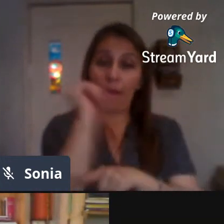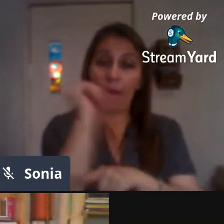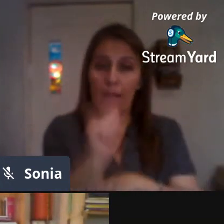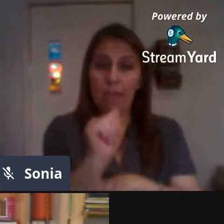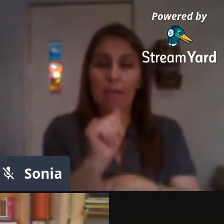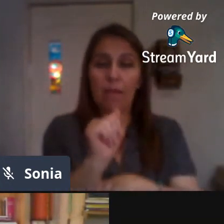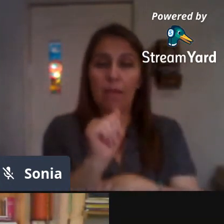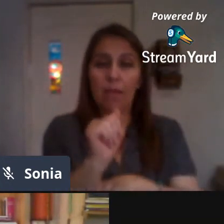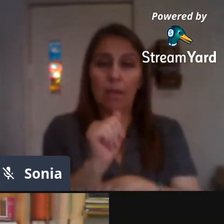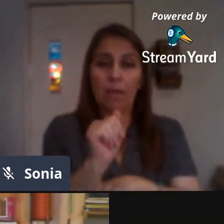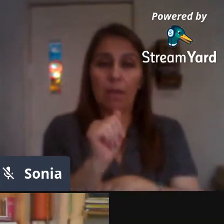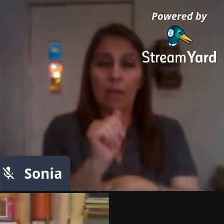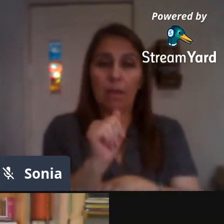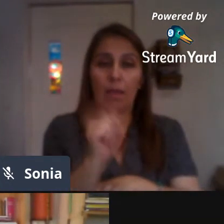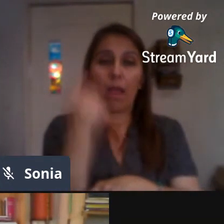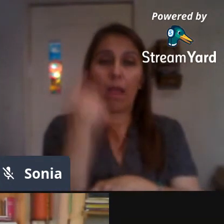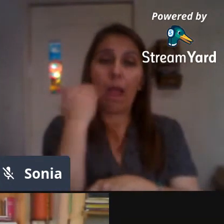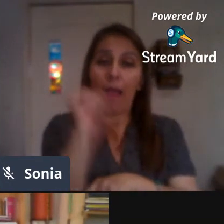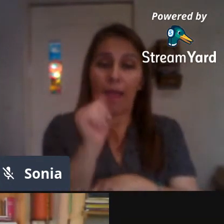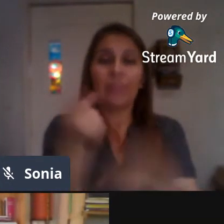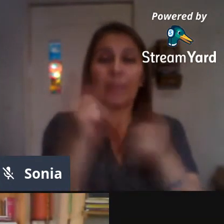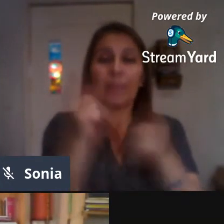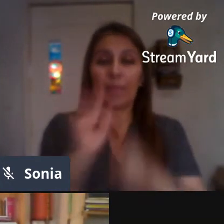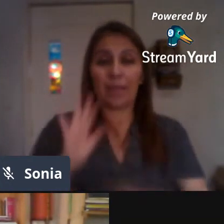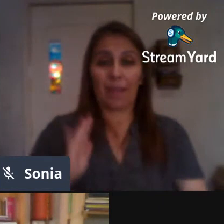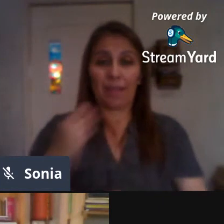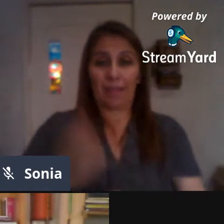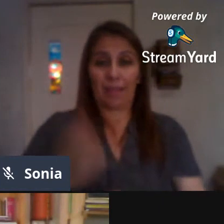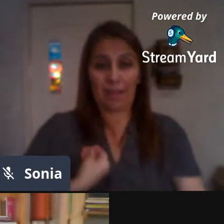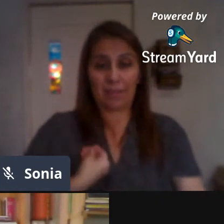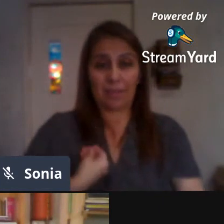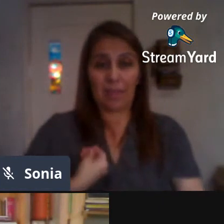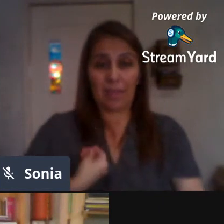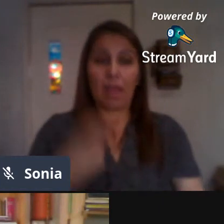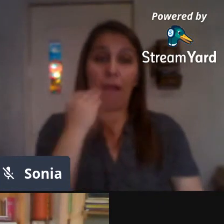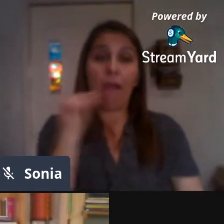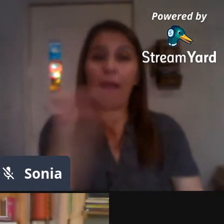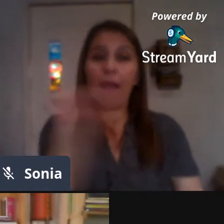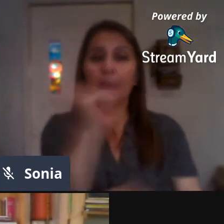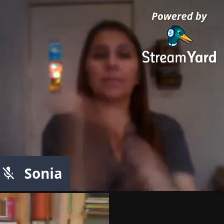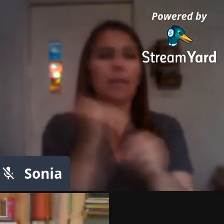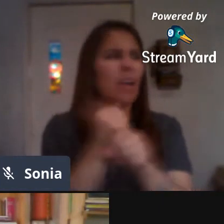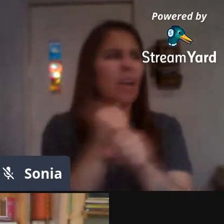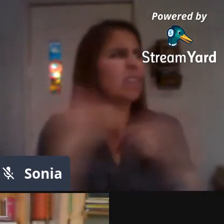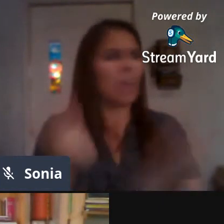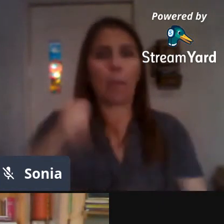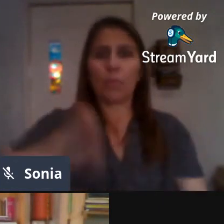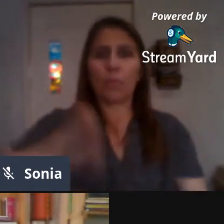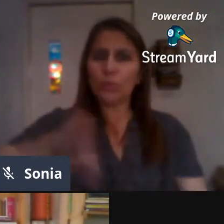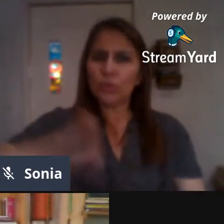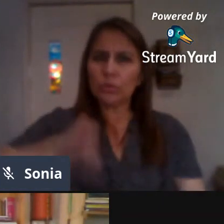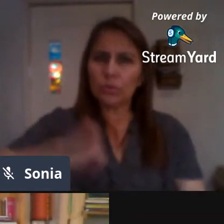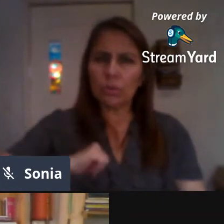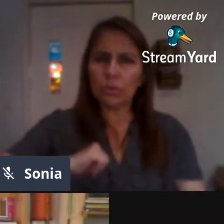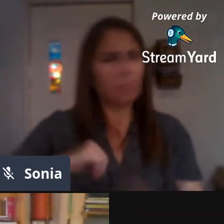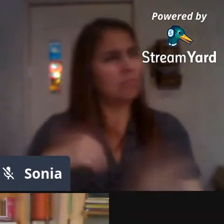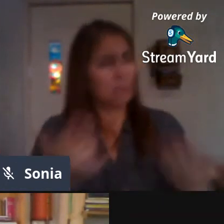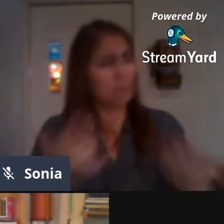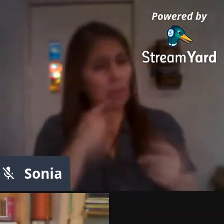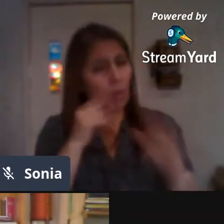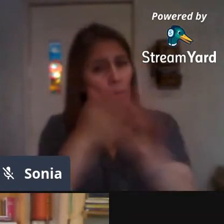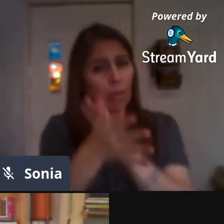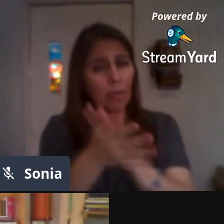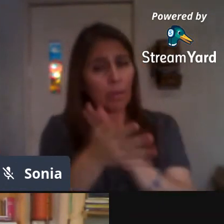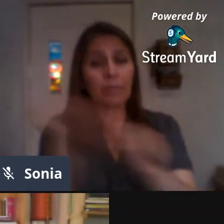trans ejercía o trabajaban en prostitución y ella no se fuera a trabajar en dioses malo lo malo